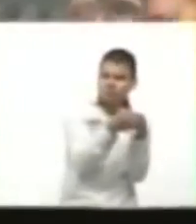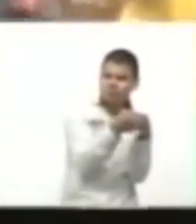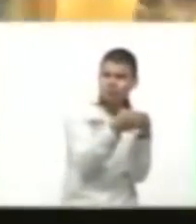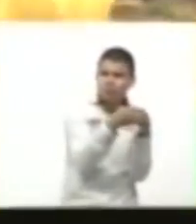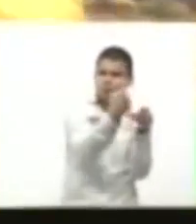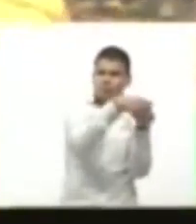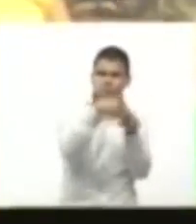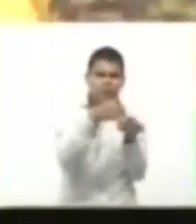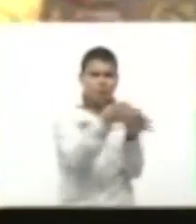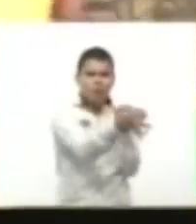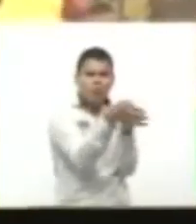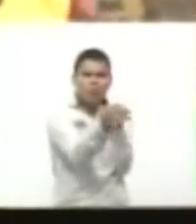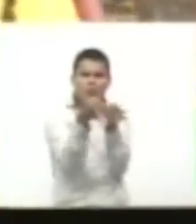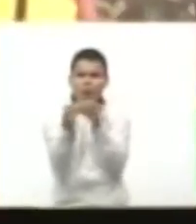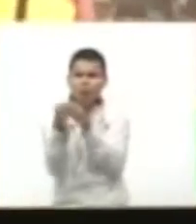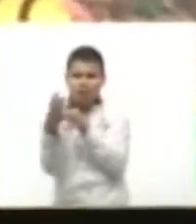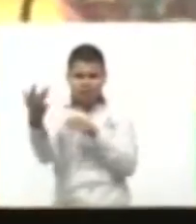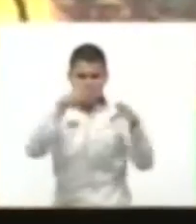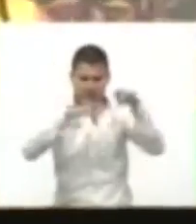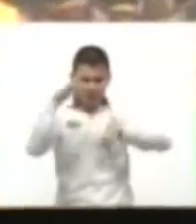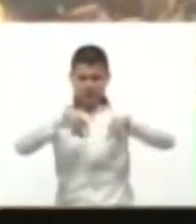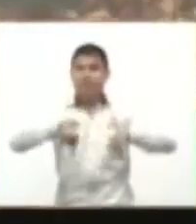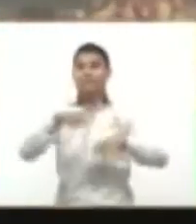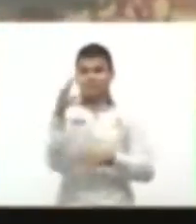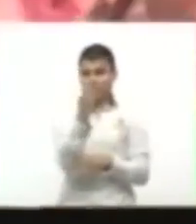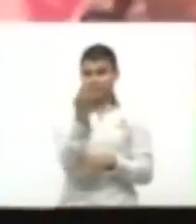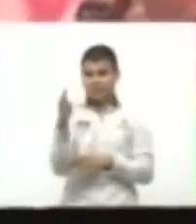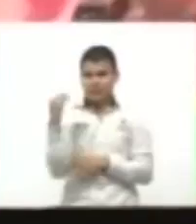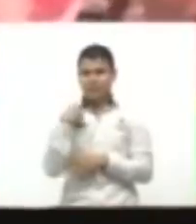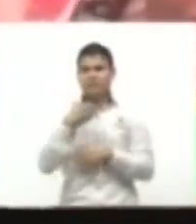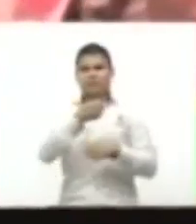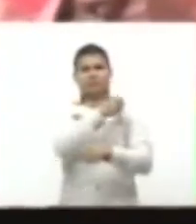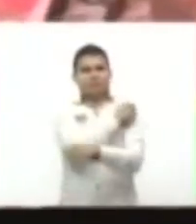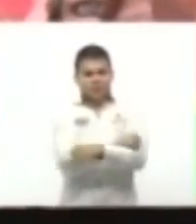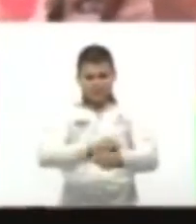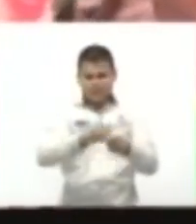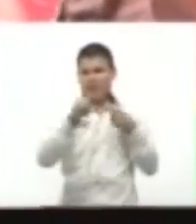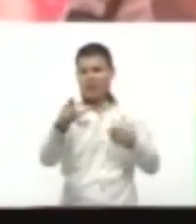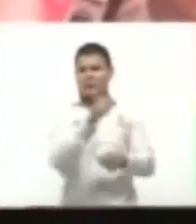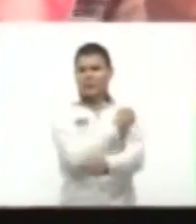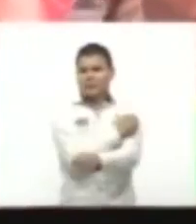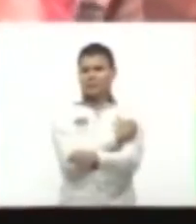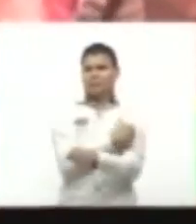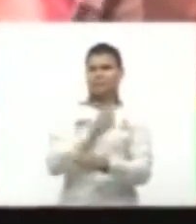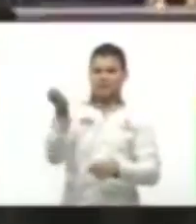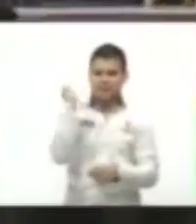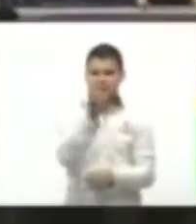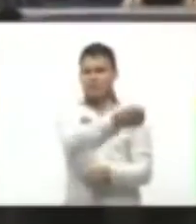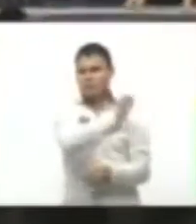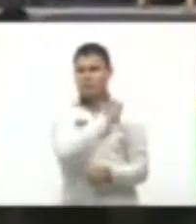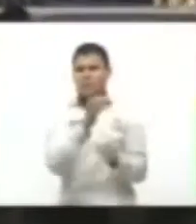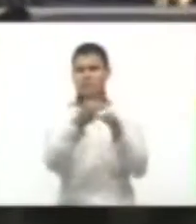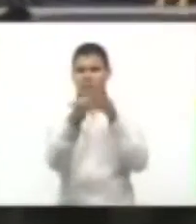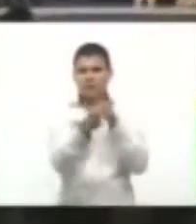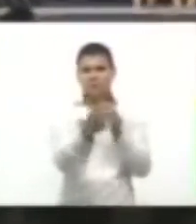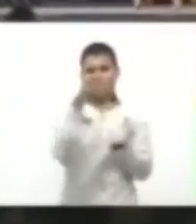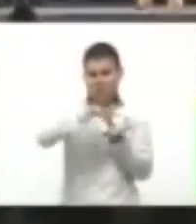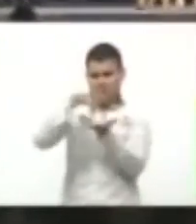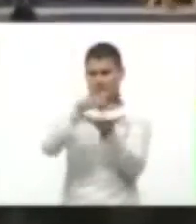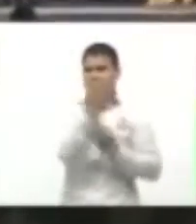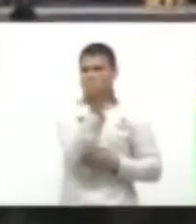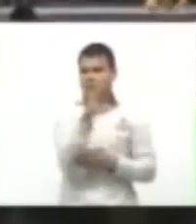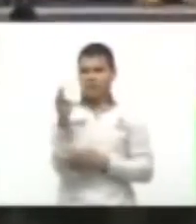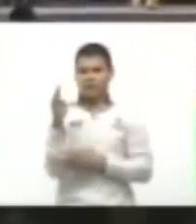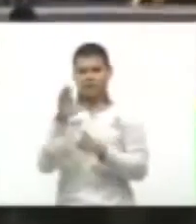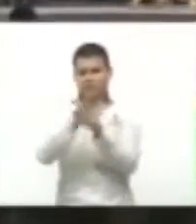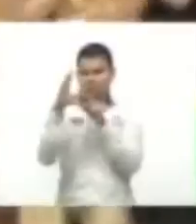diferentes municipios del Atlántico, como Soledad, Campo de la Cruz, Sabana Larga y Santo Tomás y otras partes del Caribe. El sábado 11 de febrero el